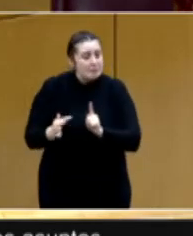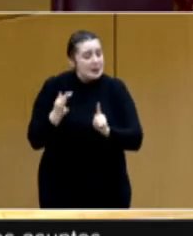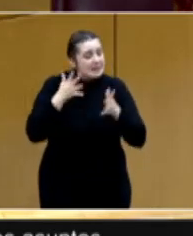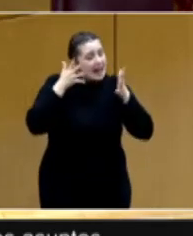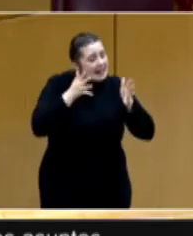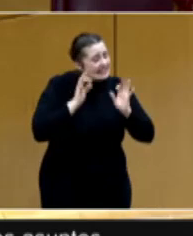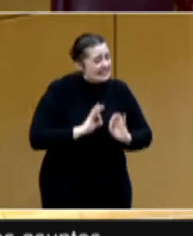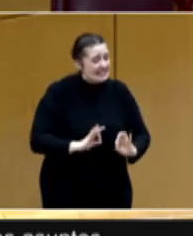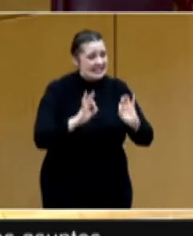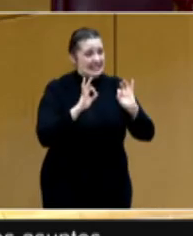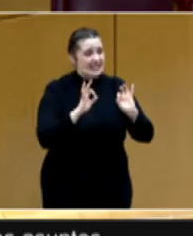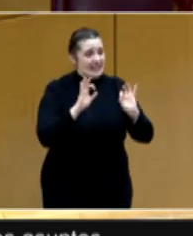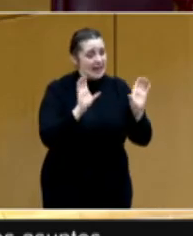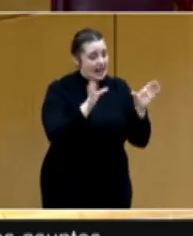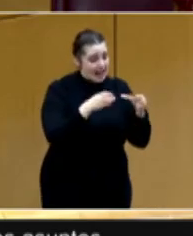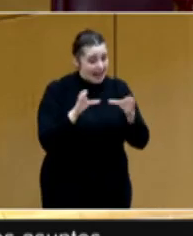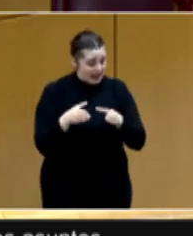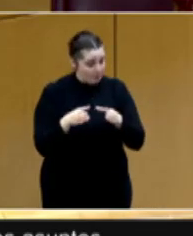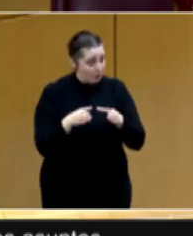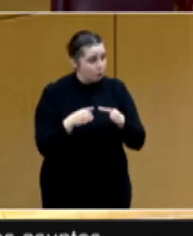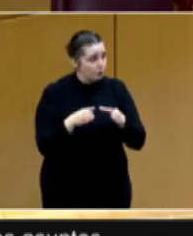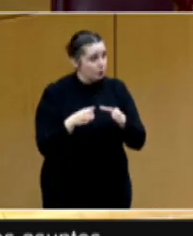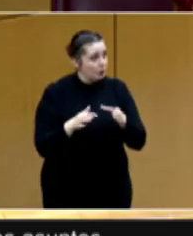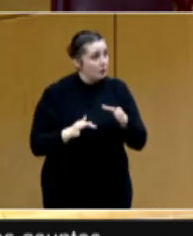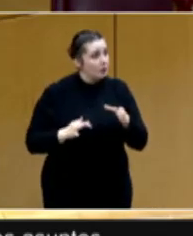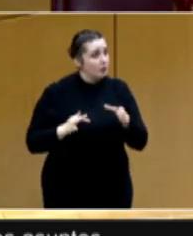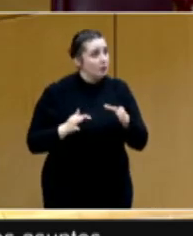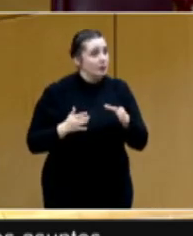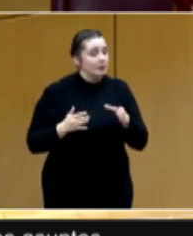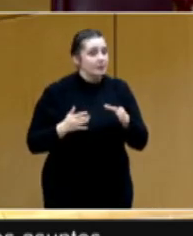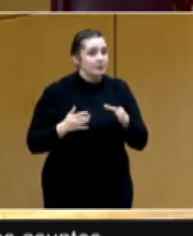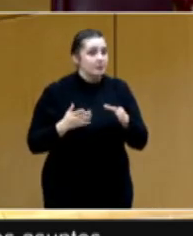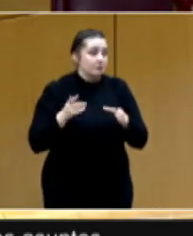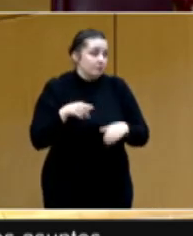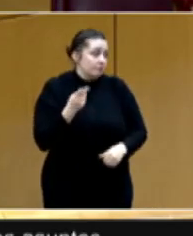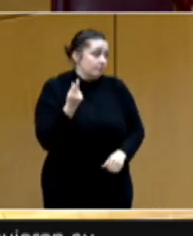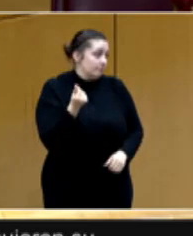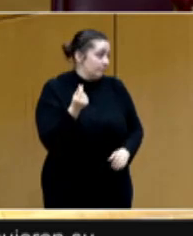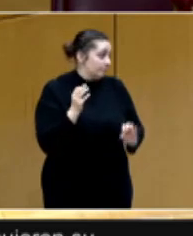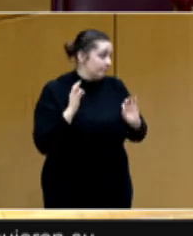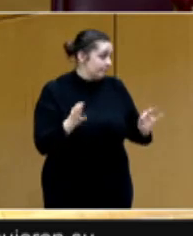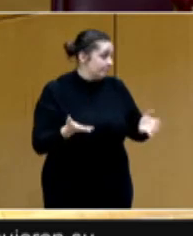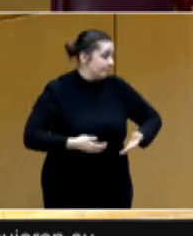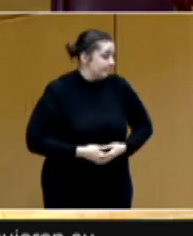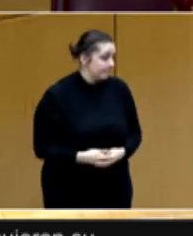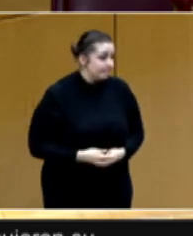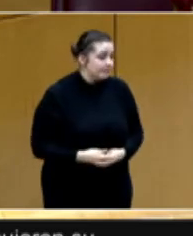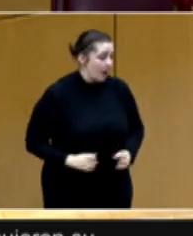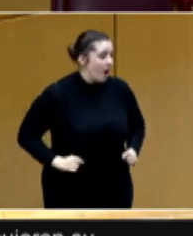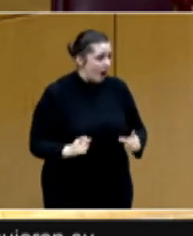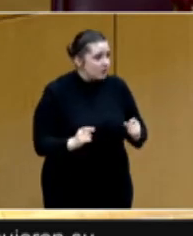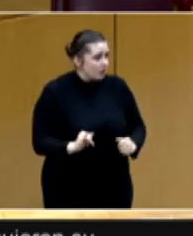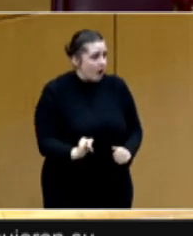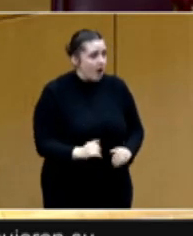especializado de equipos que también tiene tiene un coste un coste económico y estos